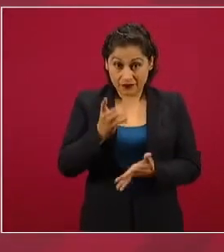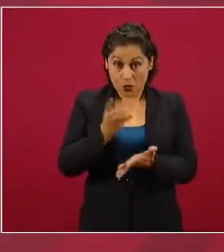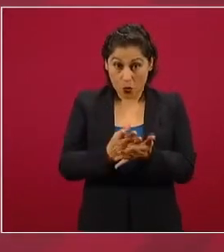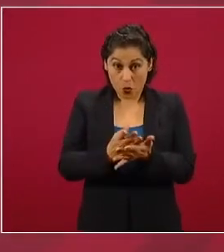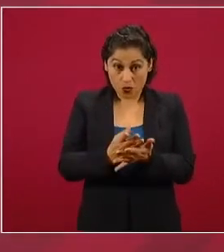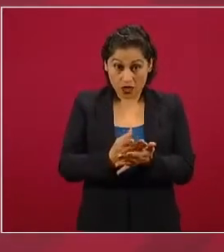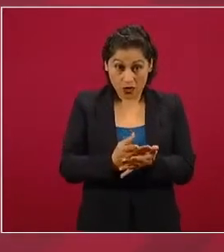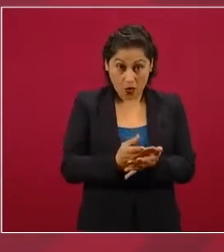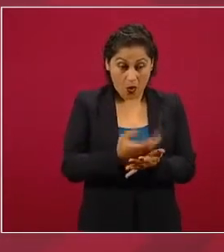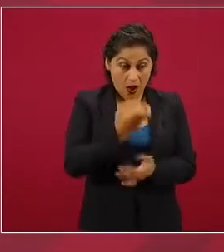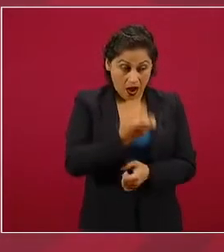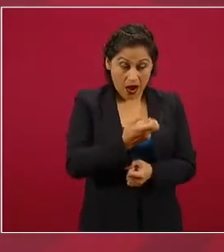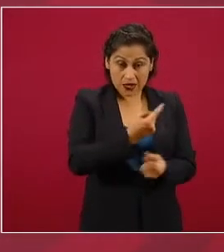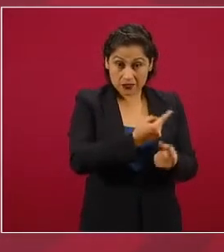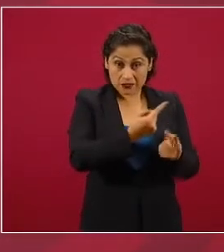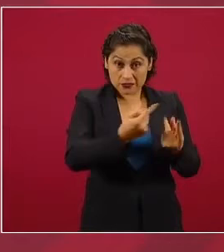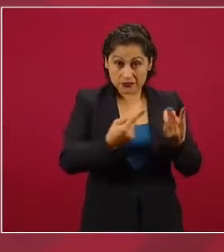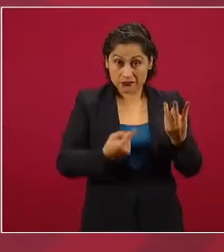sino